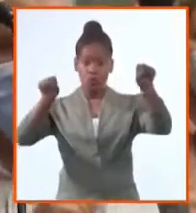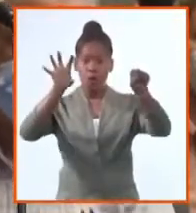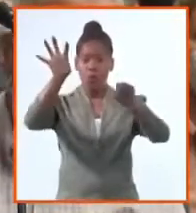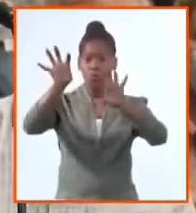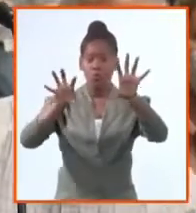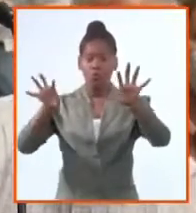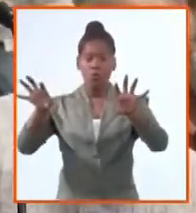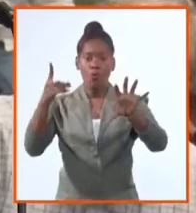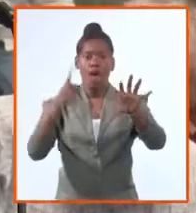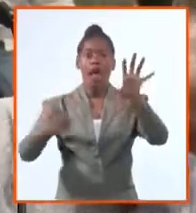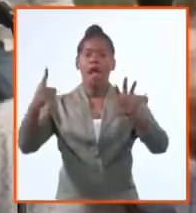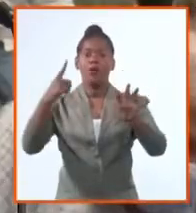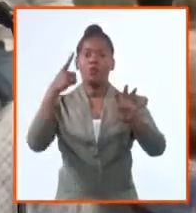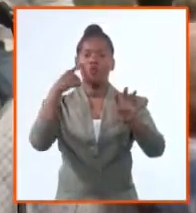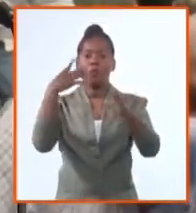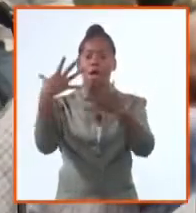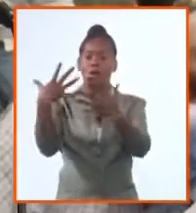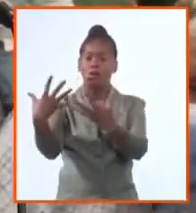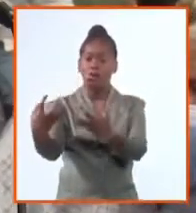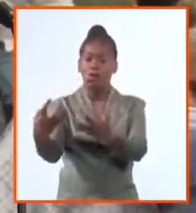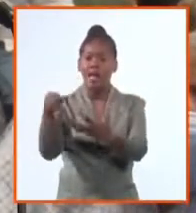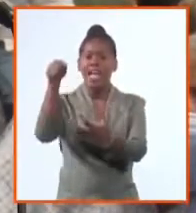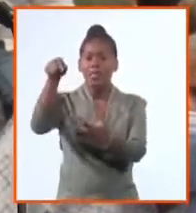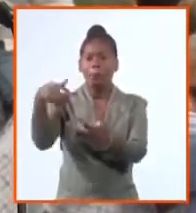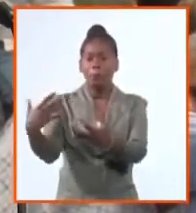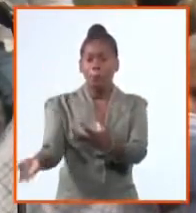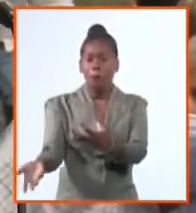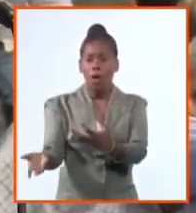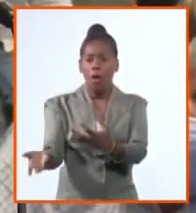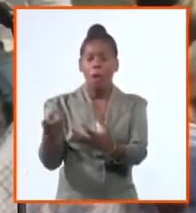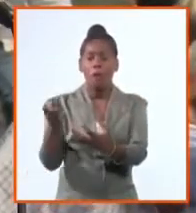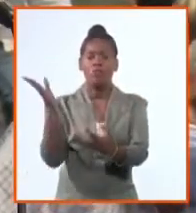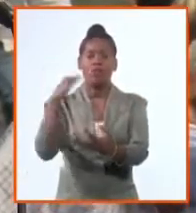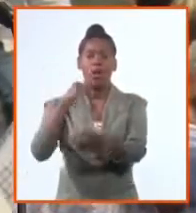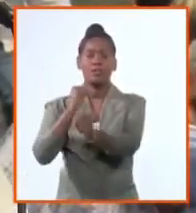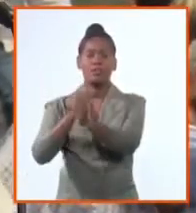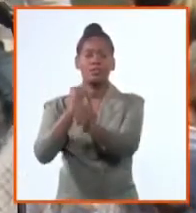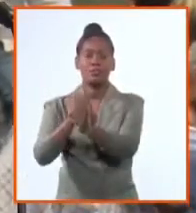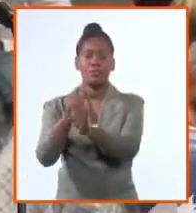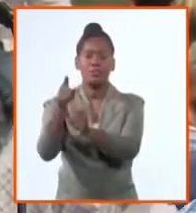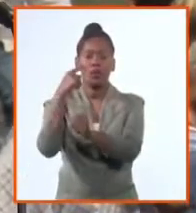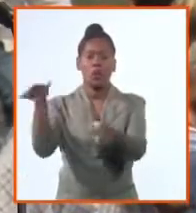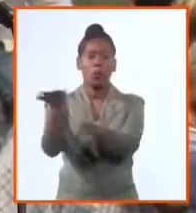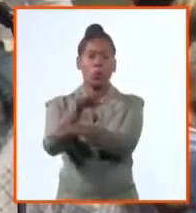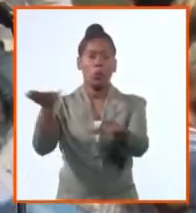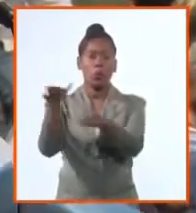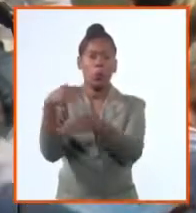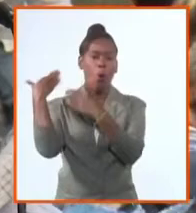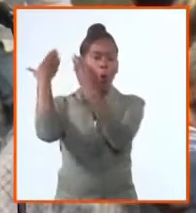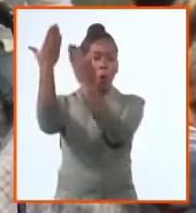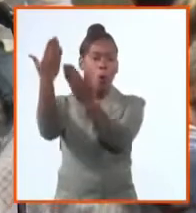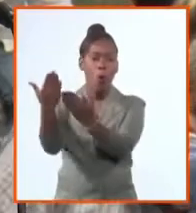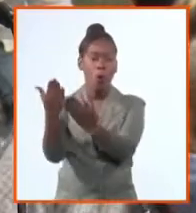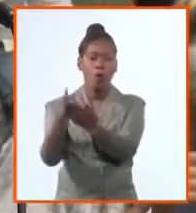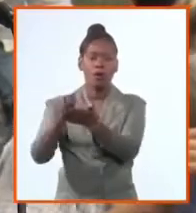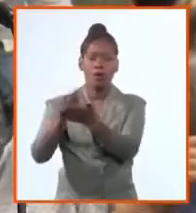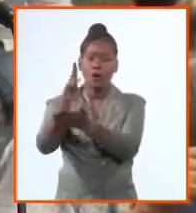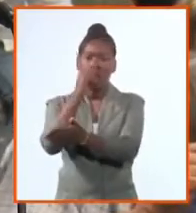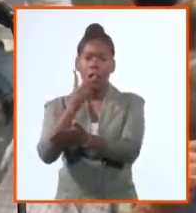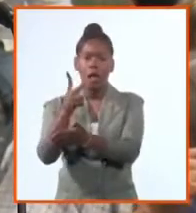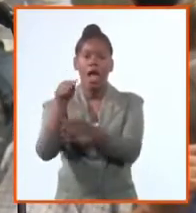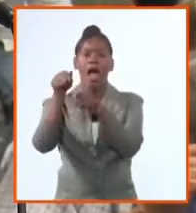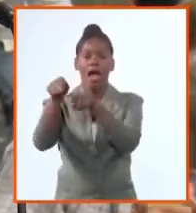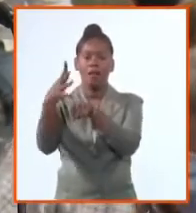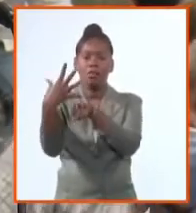Lo cual tiene una expresión muy concreta en lo que se ha propuesto de política para el ordenamiento de la política interna, de